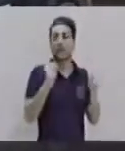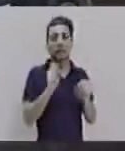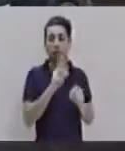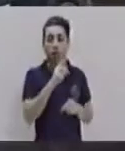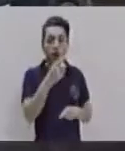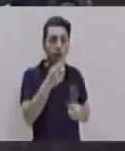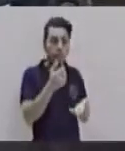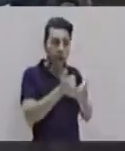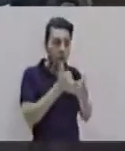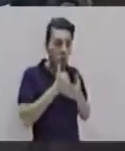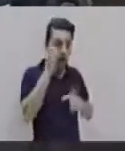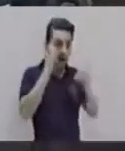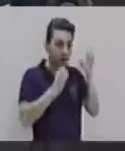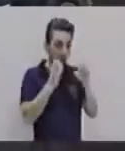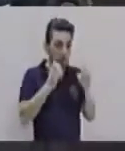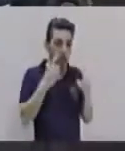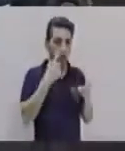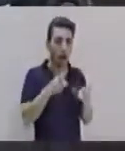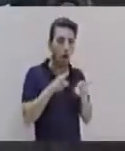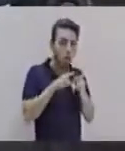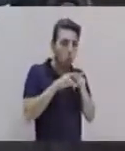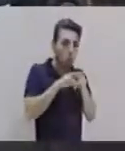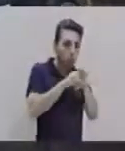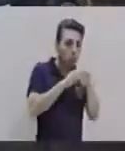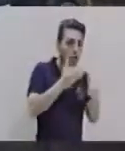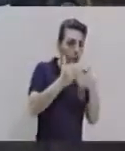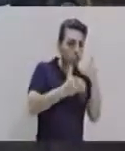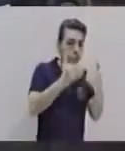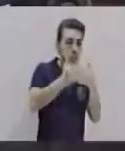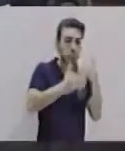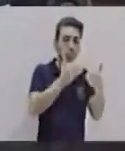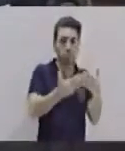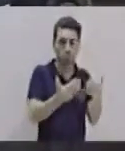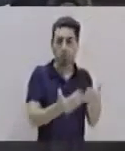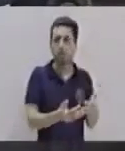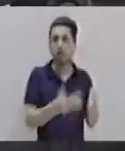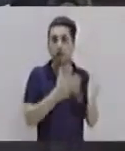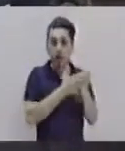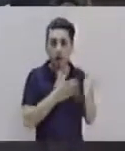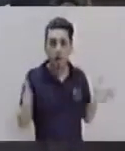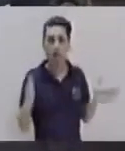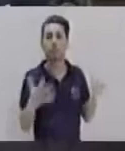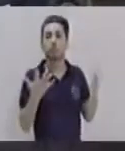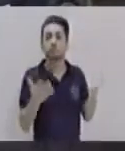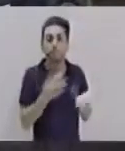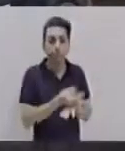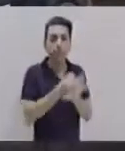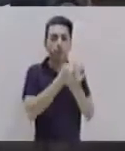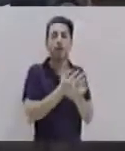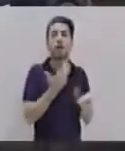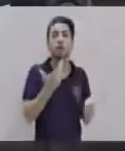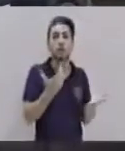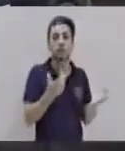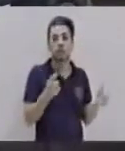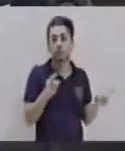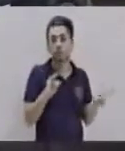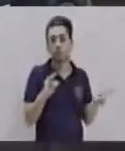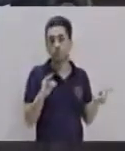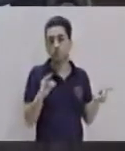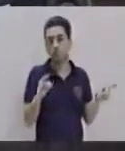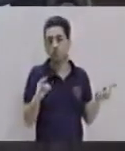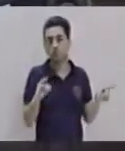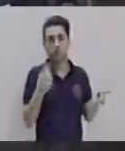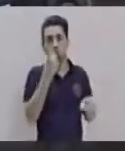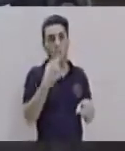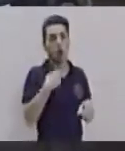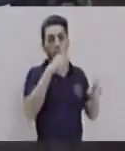va a evaluar la situación y van a ir juntos en el proceso, porque el proceso terapéutico no es solo la persona, por ejemplo, esto